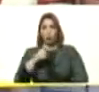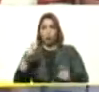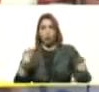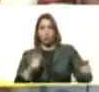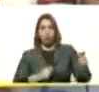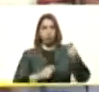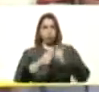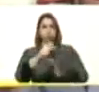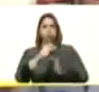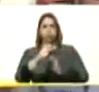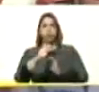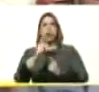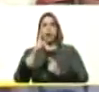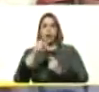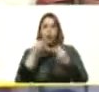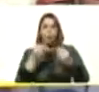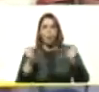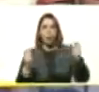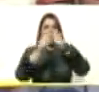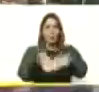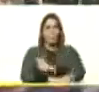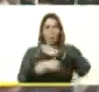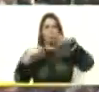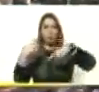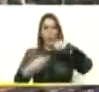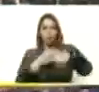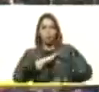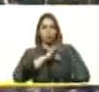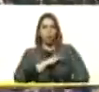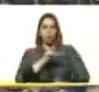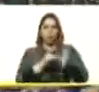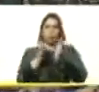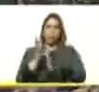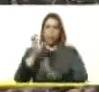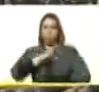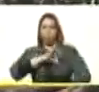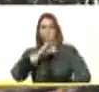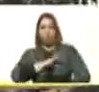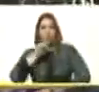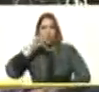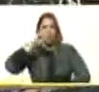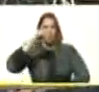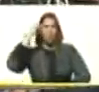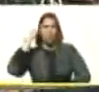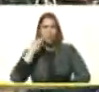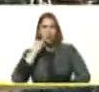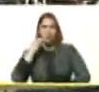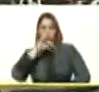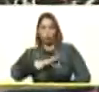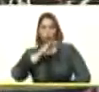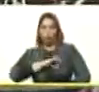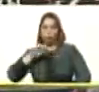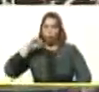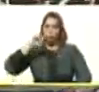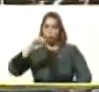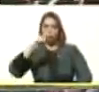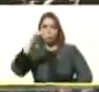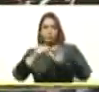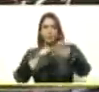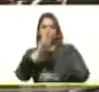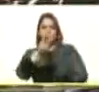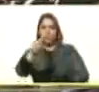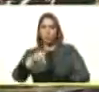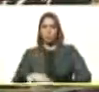transición al socialismo. Socialismo cristiano, socialismo bolivariano, socialismo del siglo